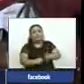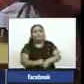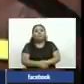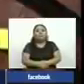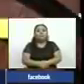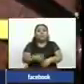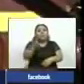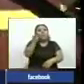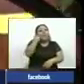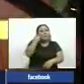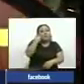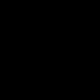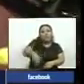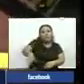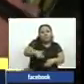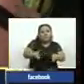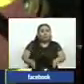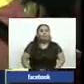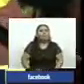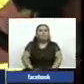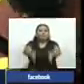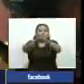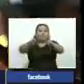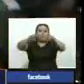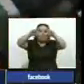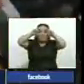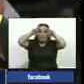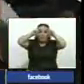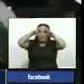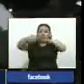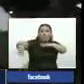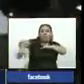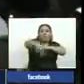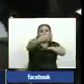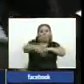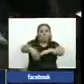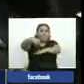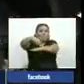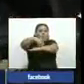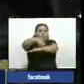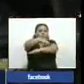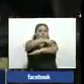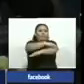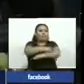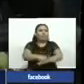El accidente fue entre el bulevar Monseñor Romero y el bulevar de Los Próceres.